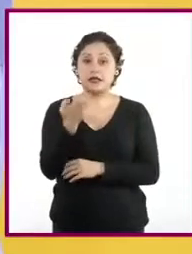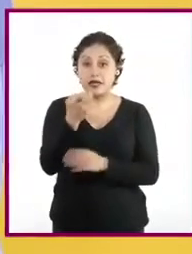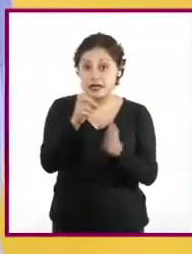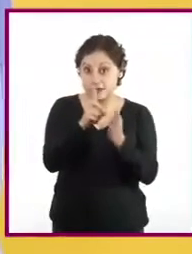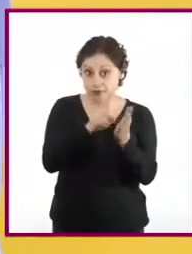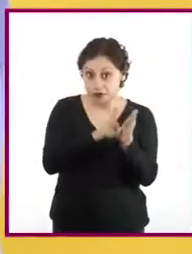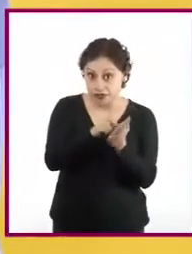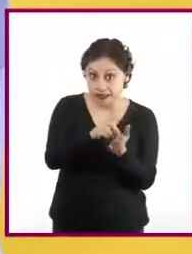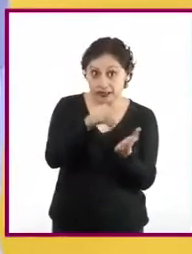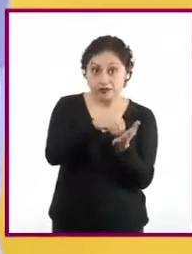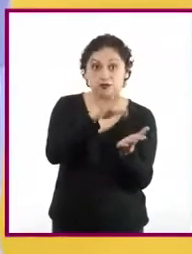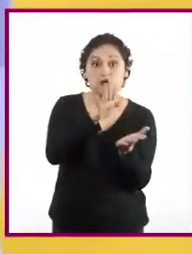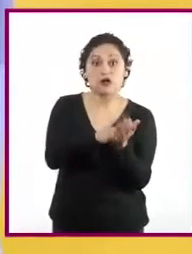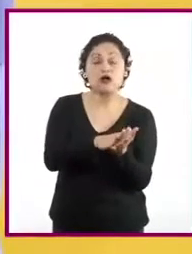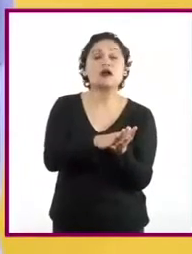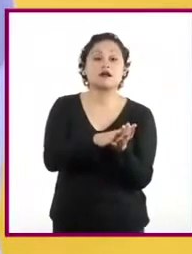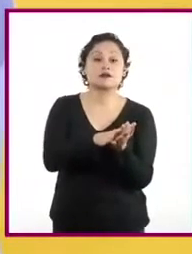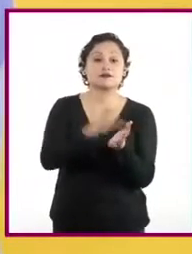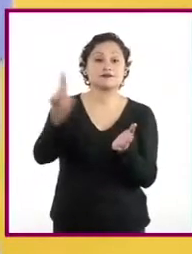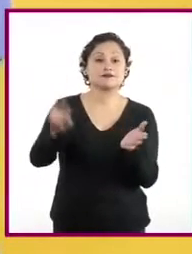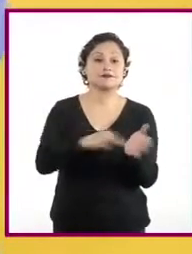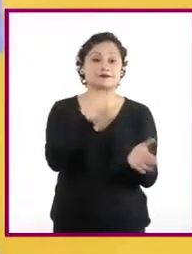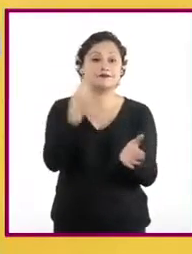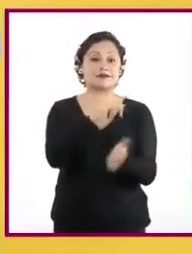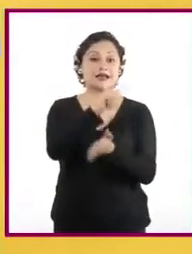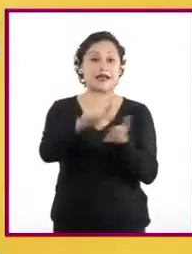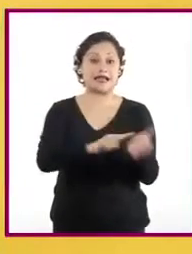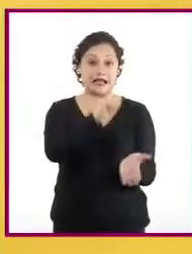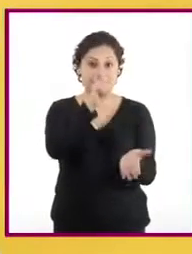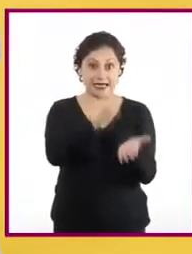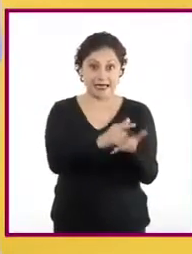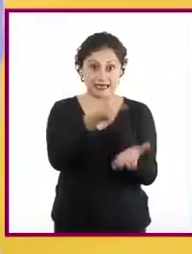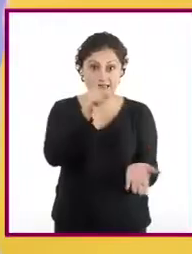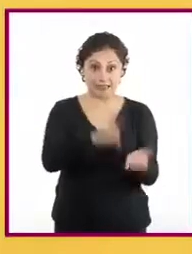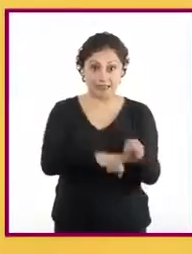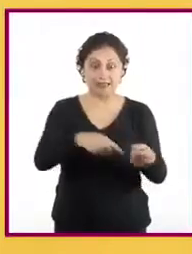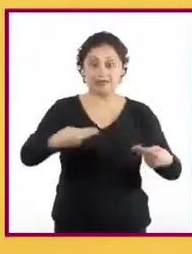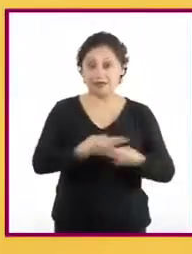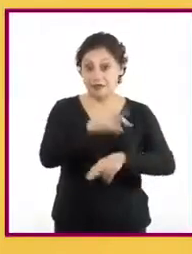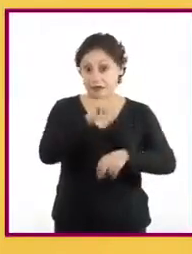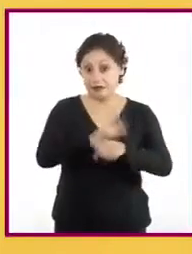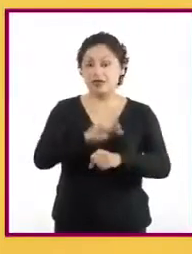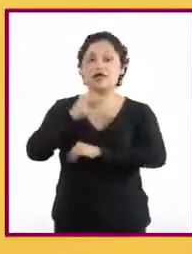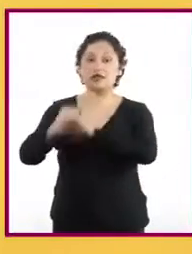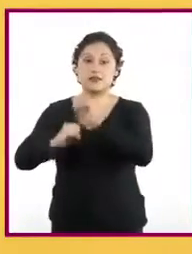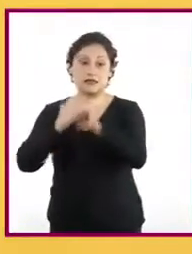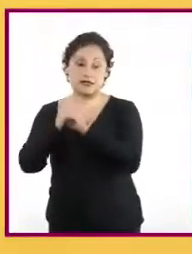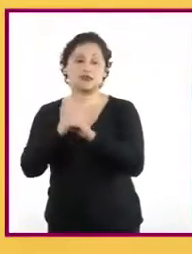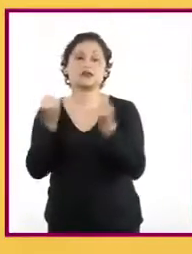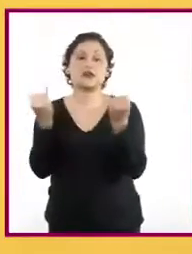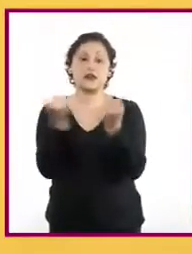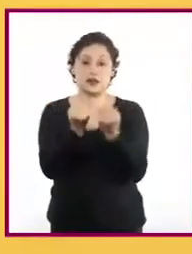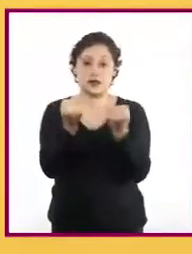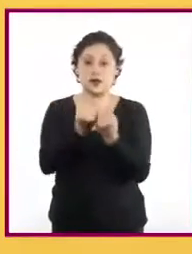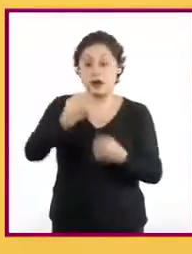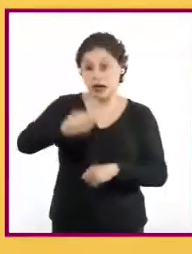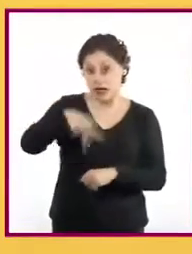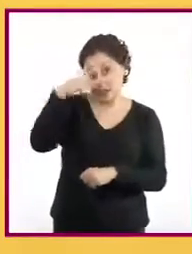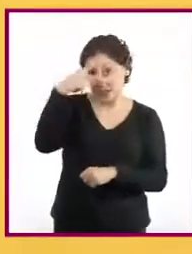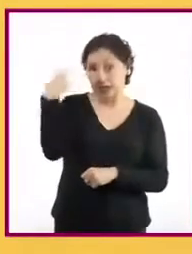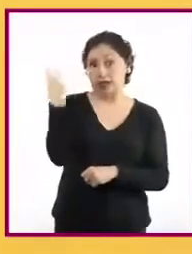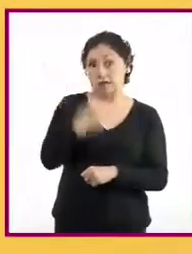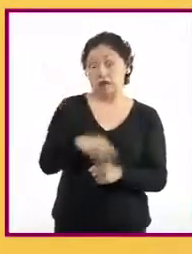están consagrados en leyes tanto nacionales como internacionales. En México se han integrado de